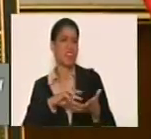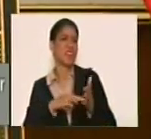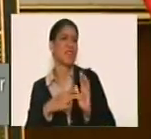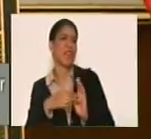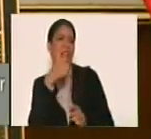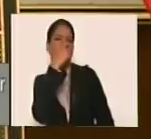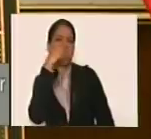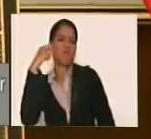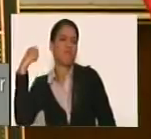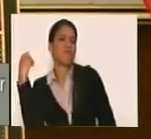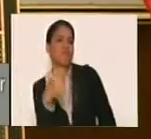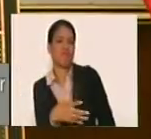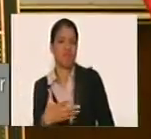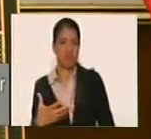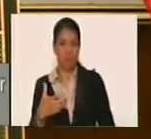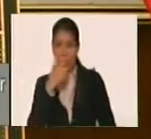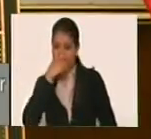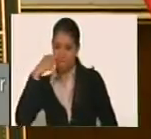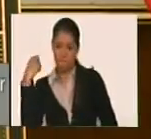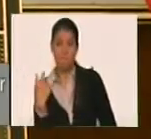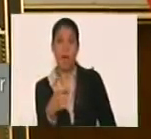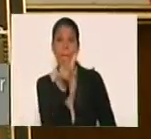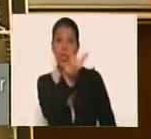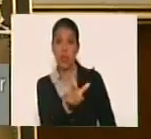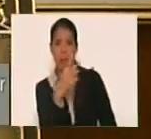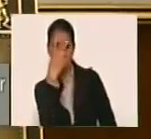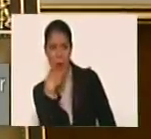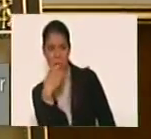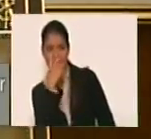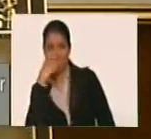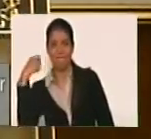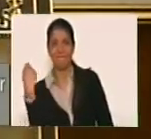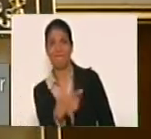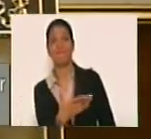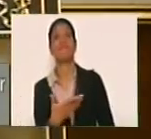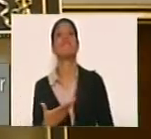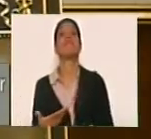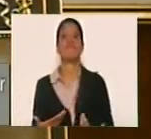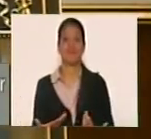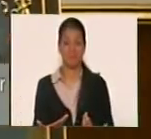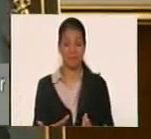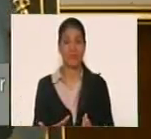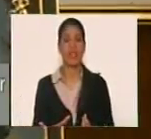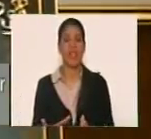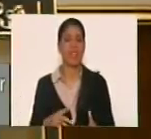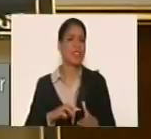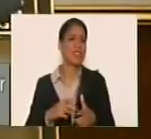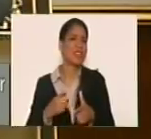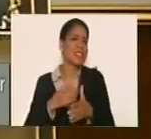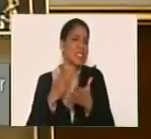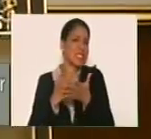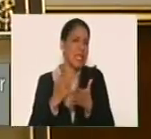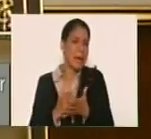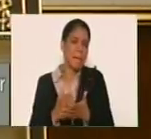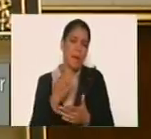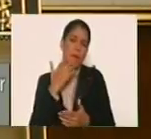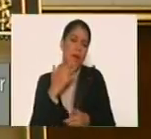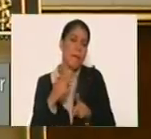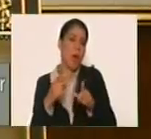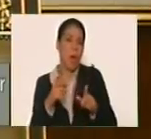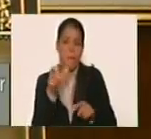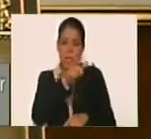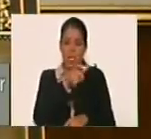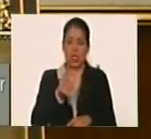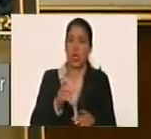pueblo, tiene que ver desprecio por la gente. Y siempre asumiendo estereotipos de cómo se debe